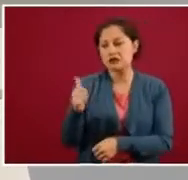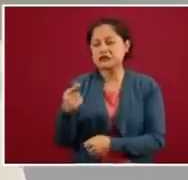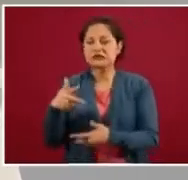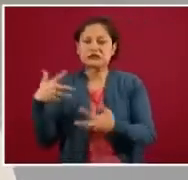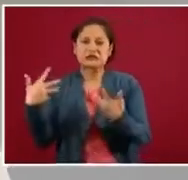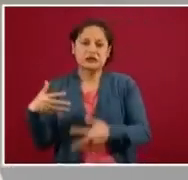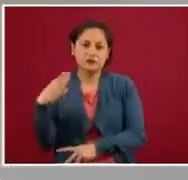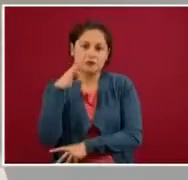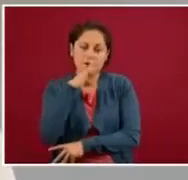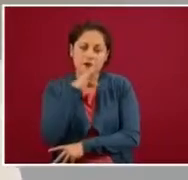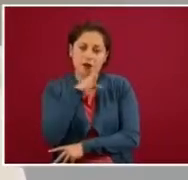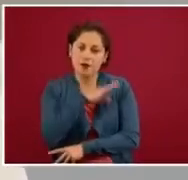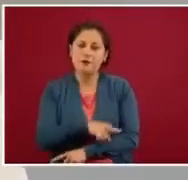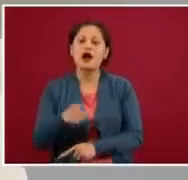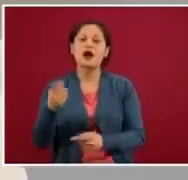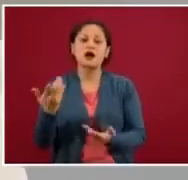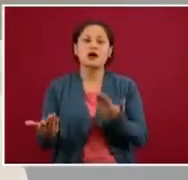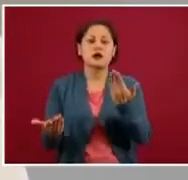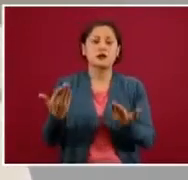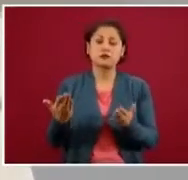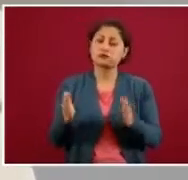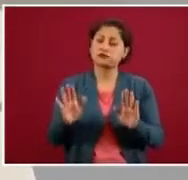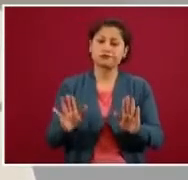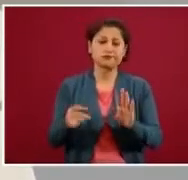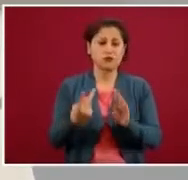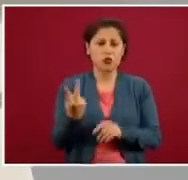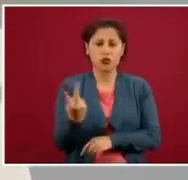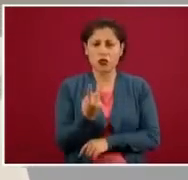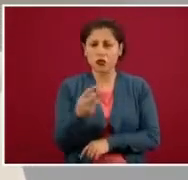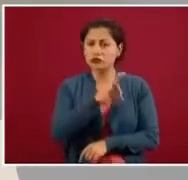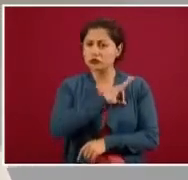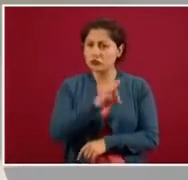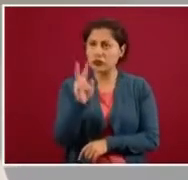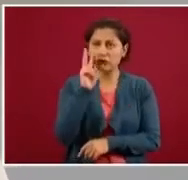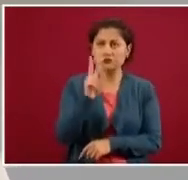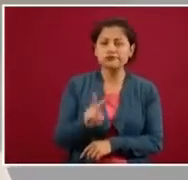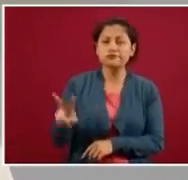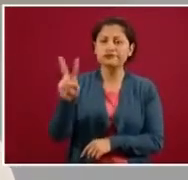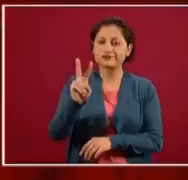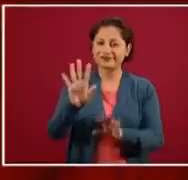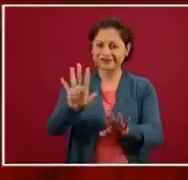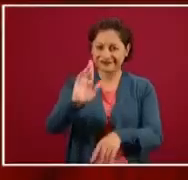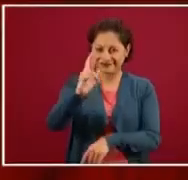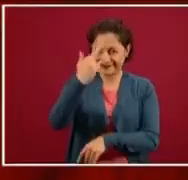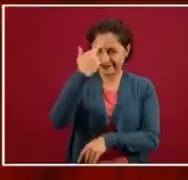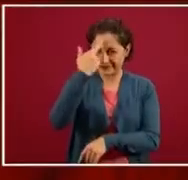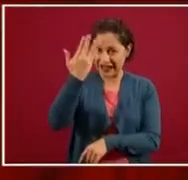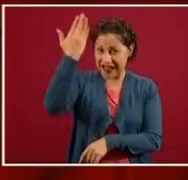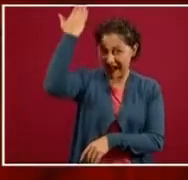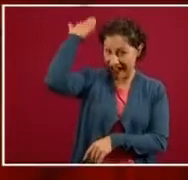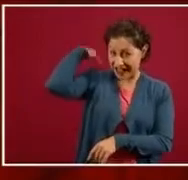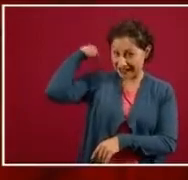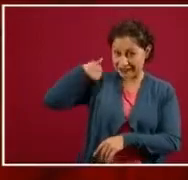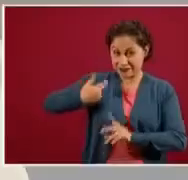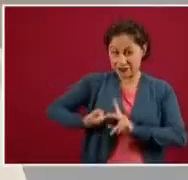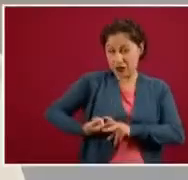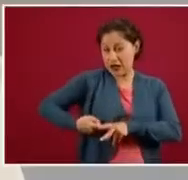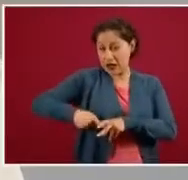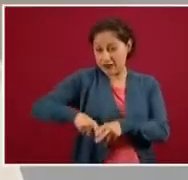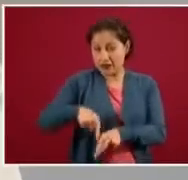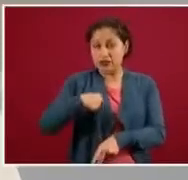lo que he dicho casi al terminar cada conferencia. ¿Se acuerdan que garanticé que iba a llegar el coronavirus a México?